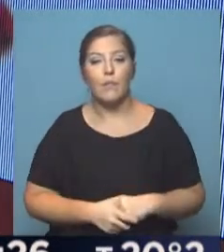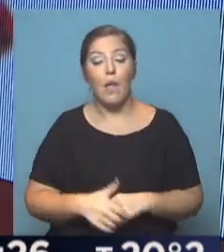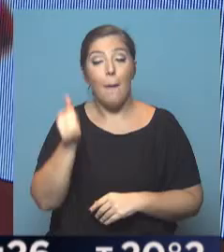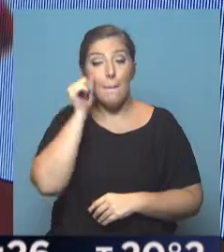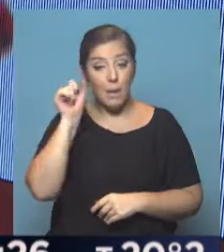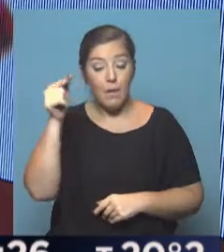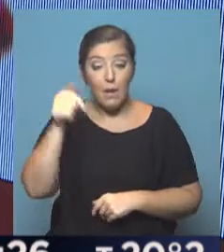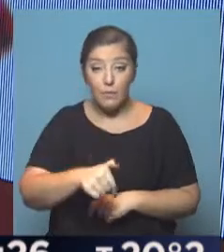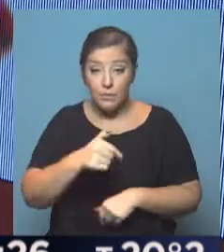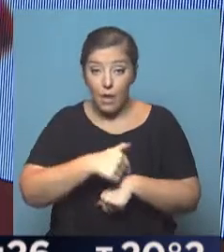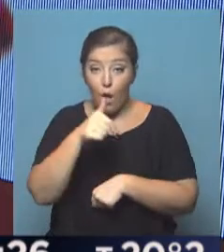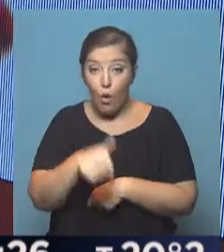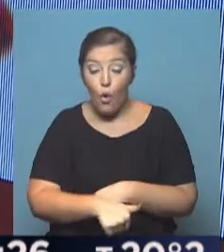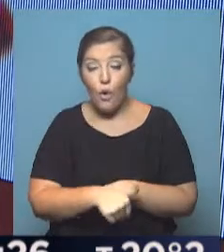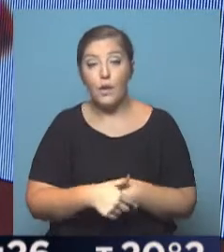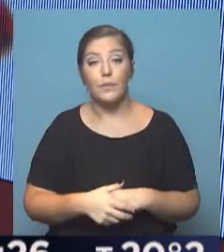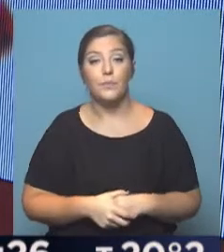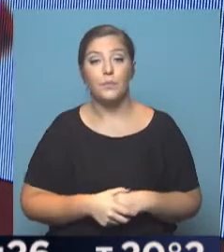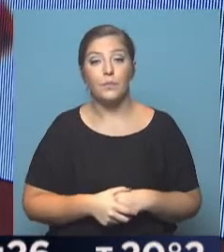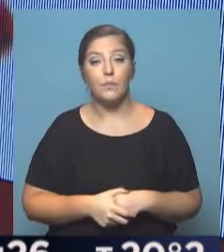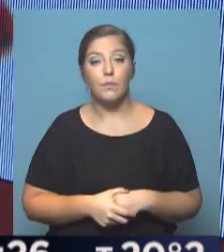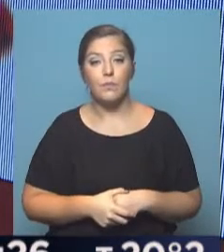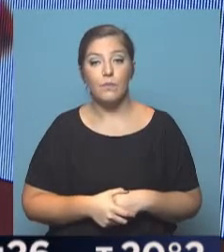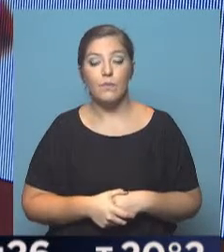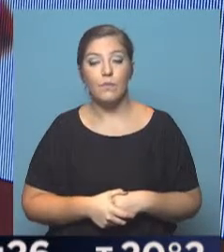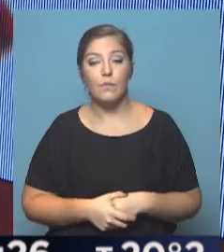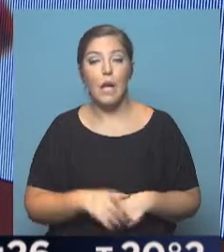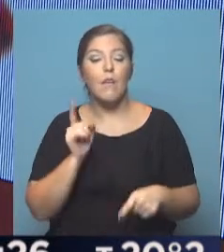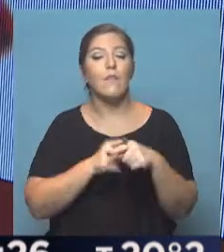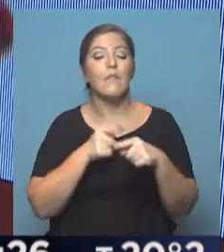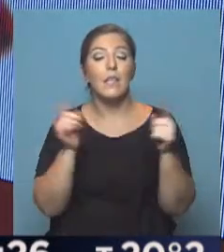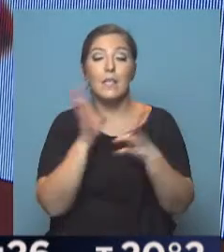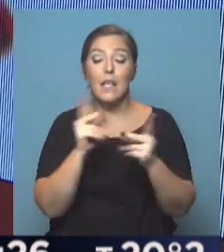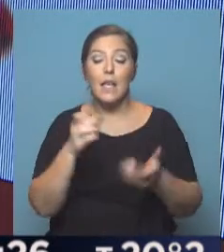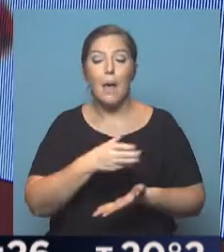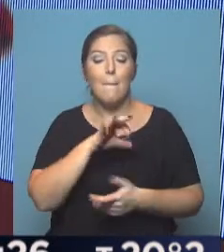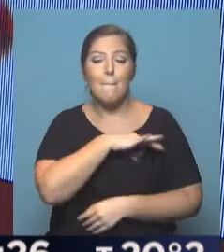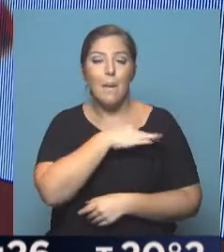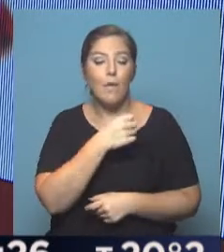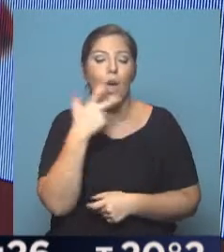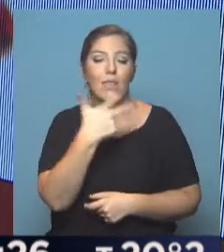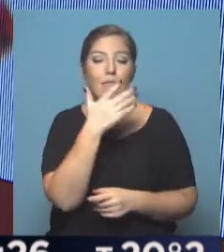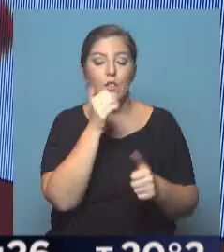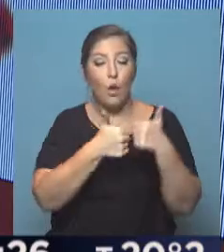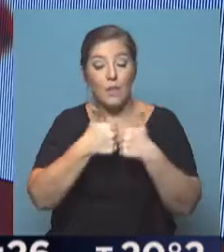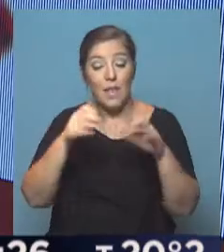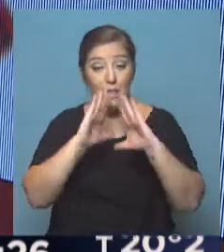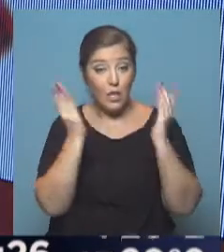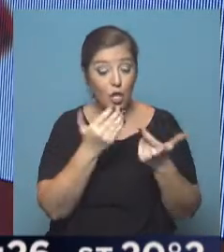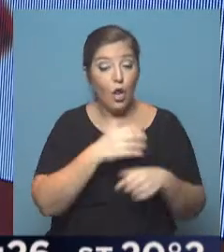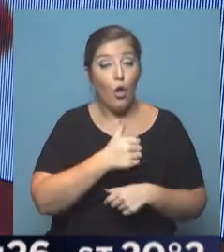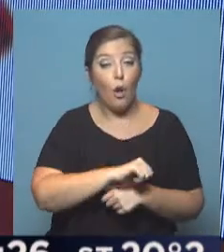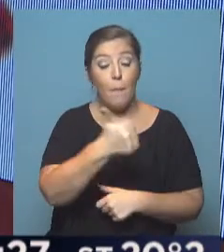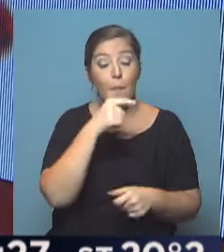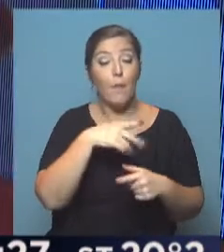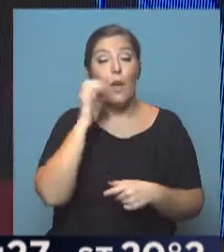Feliz. En este instante se está desarrollando la ceremonia de cierre que otorgará los premios a las 3 secciones de competencia, la internacional con el premio mayor, el